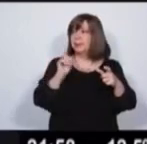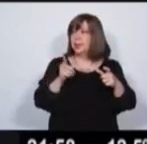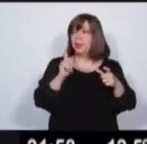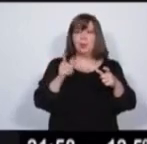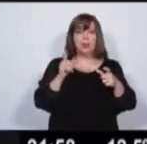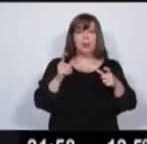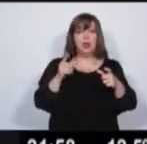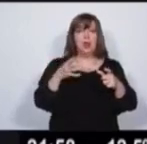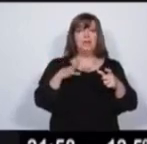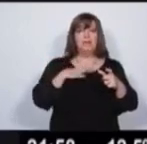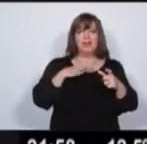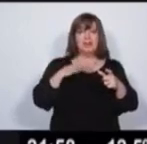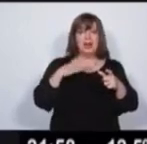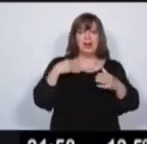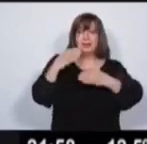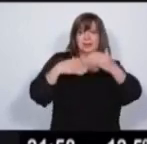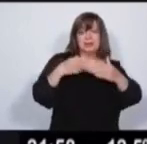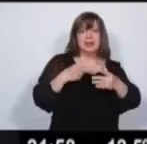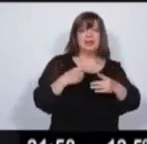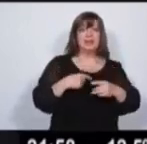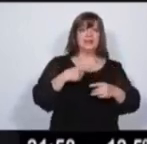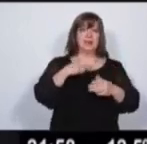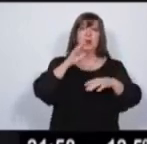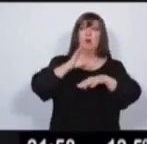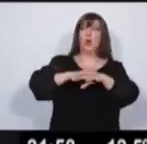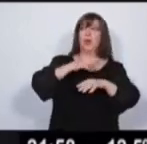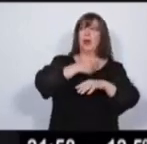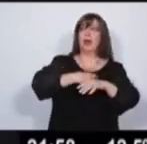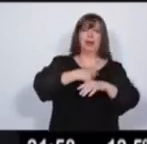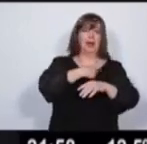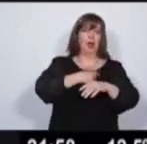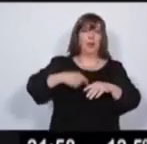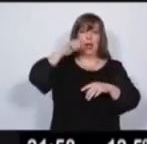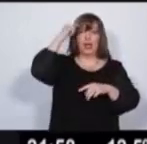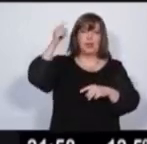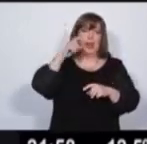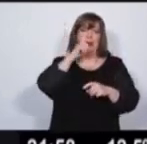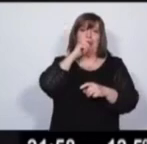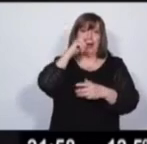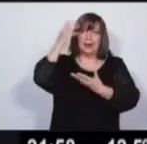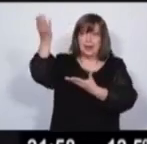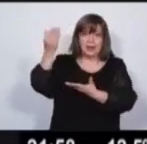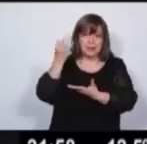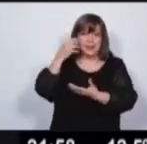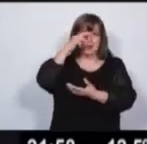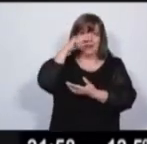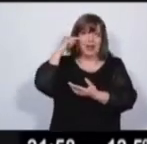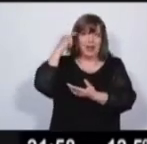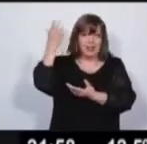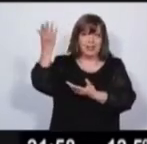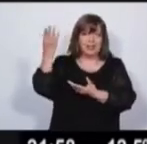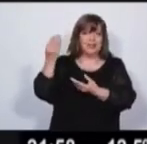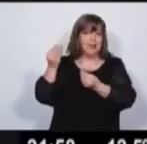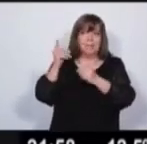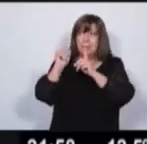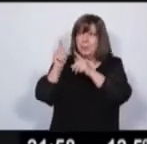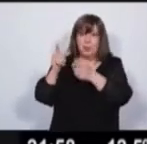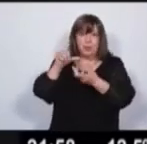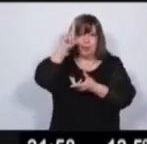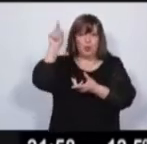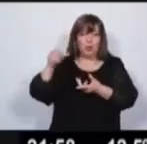se le vive echando la culpa al gobierno nacional Pero antes estaba macri y ahora estaba Fernández y con los mismos gobier